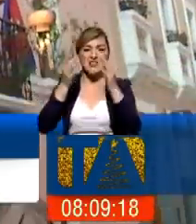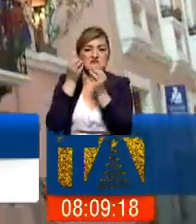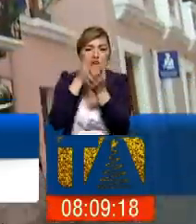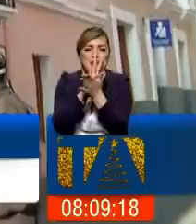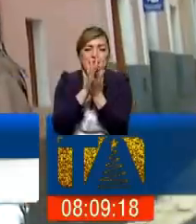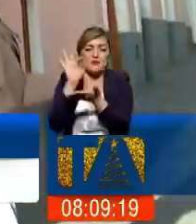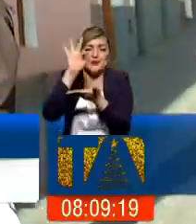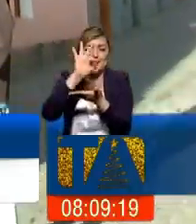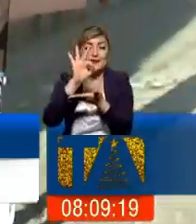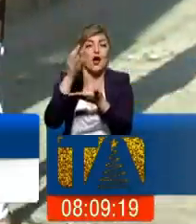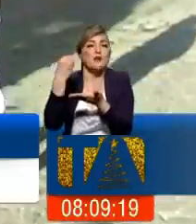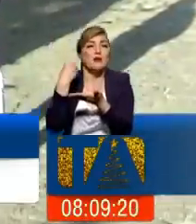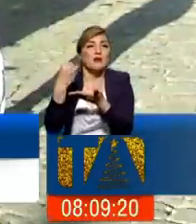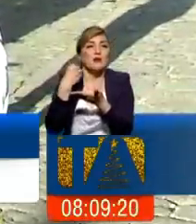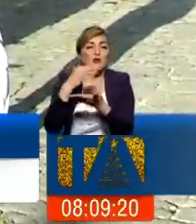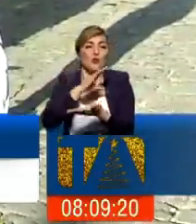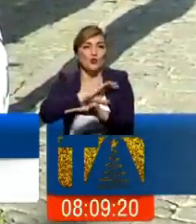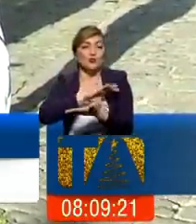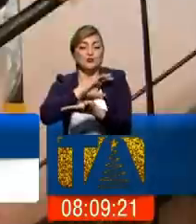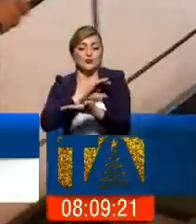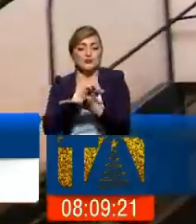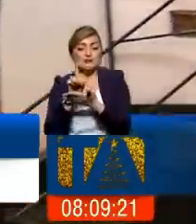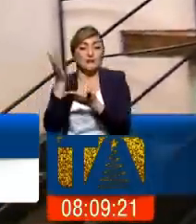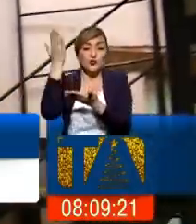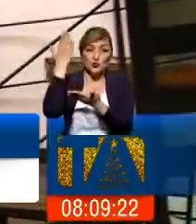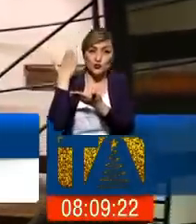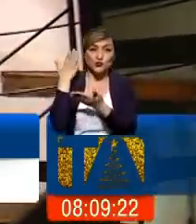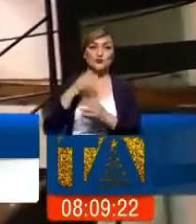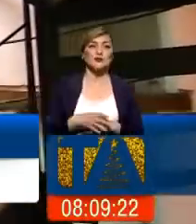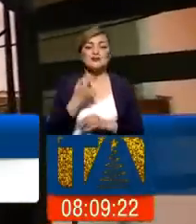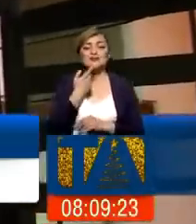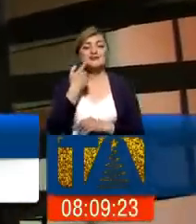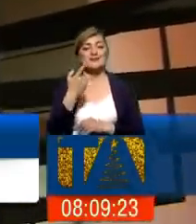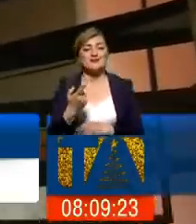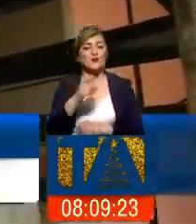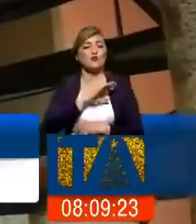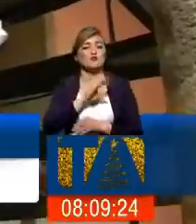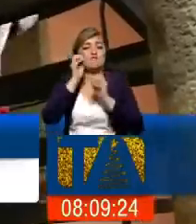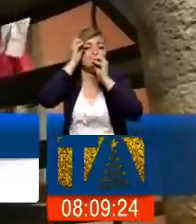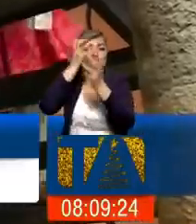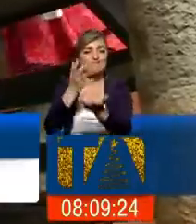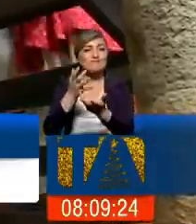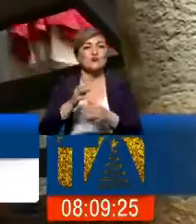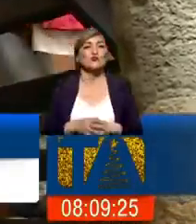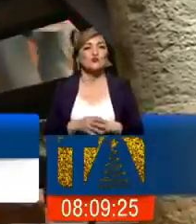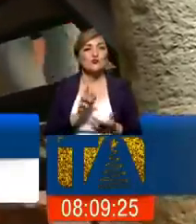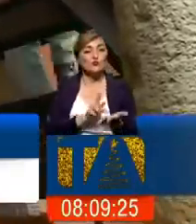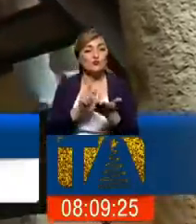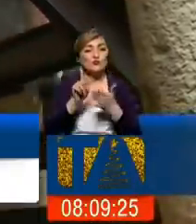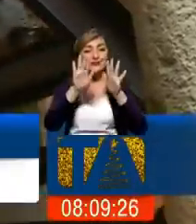representantes recibieron la notificación por parte del municipio semanas atrás. En esta aseguran, el cabildo les informa que además deben